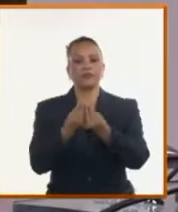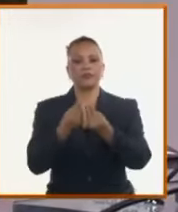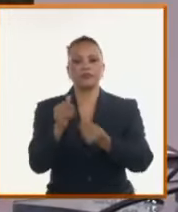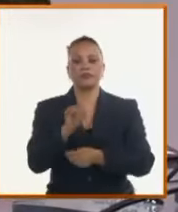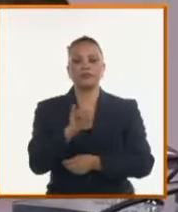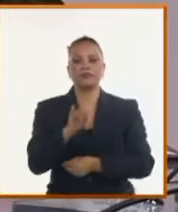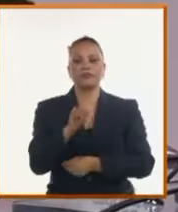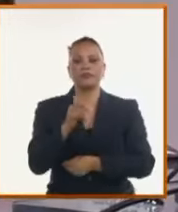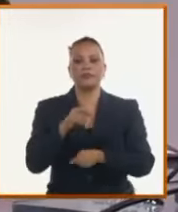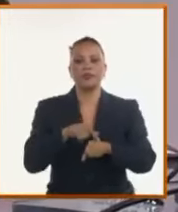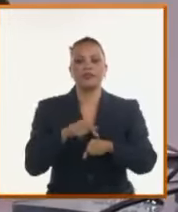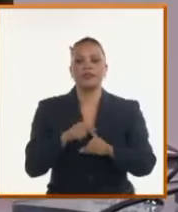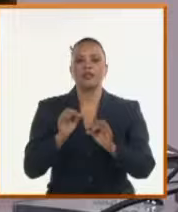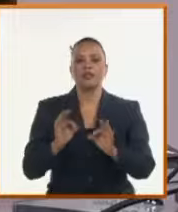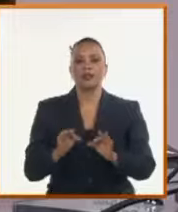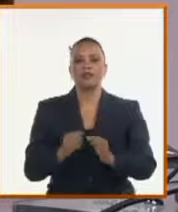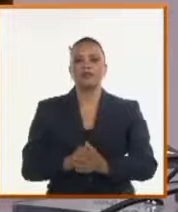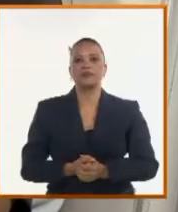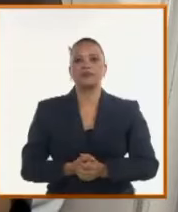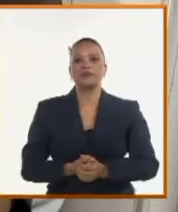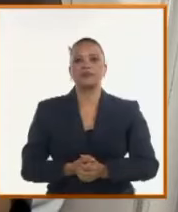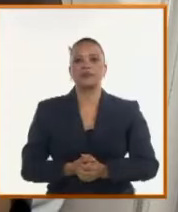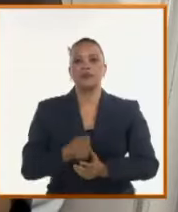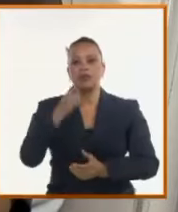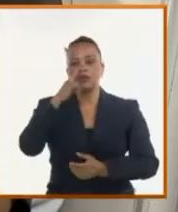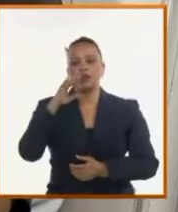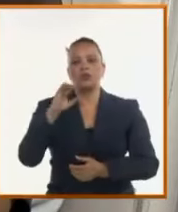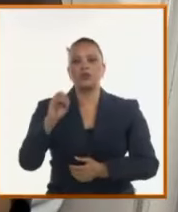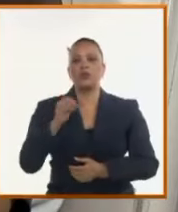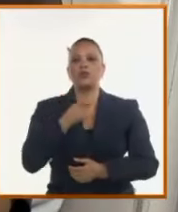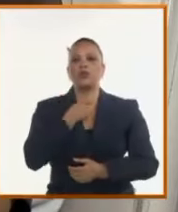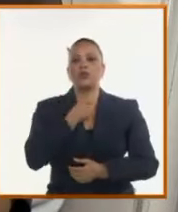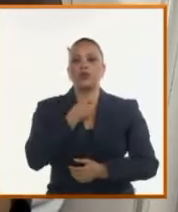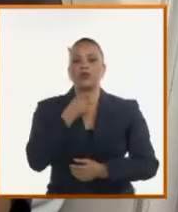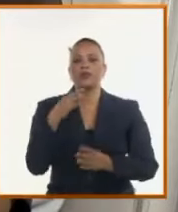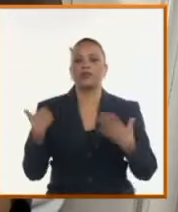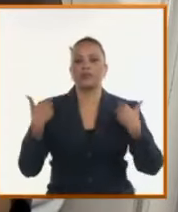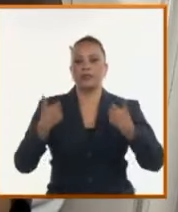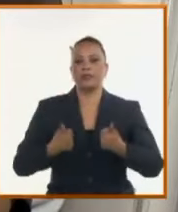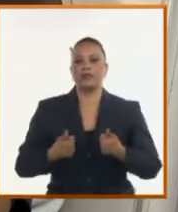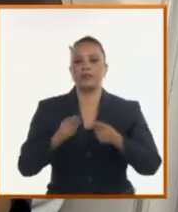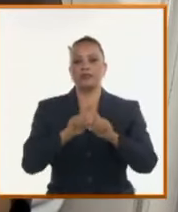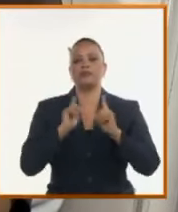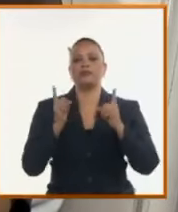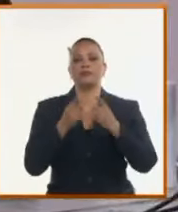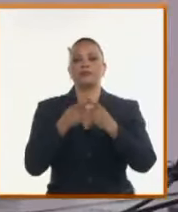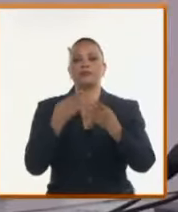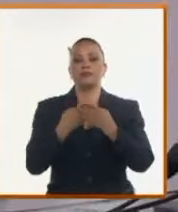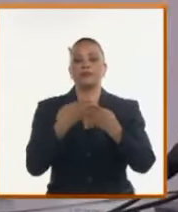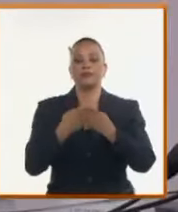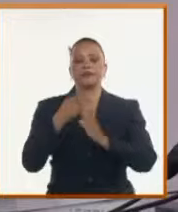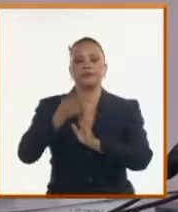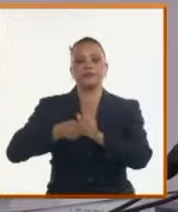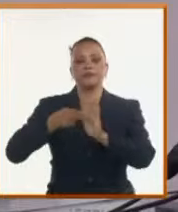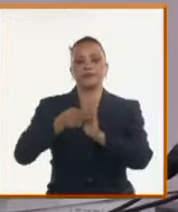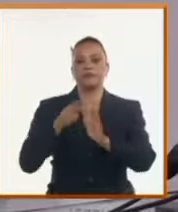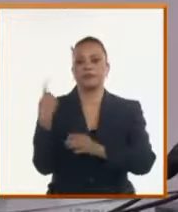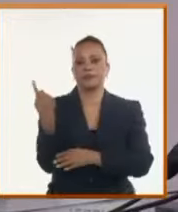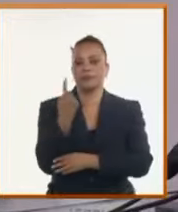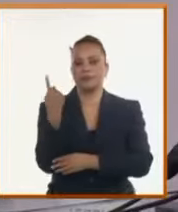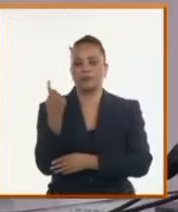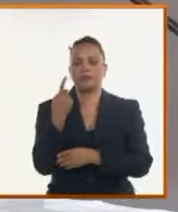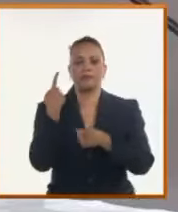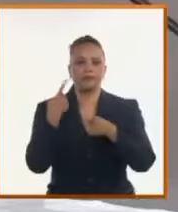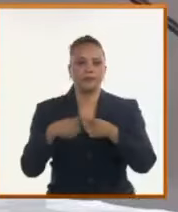esta ocasión el compañero Noé Escobar feria quien es el director general de la empresa de trenes nacionales El compañero